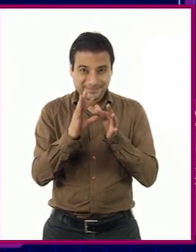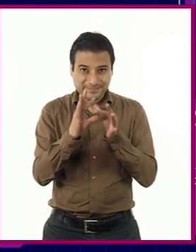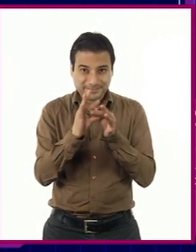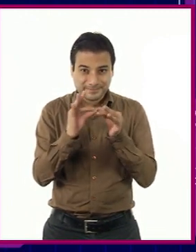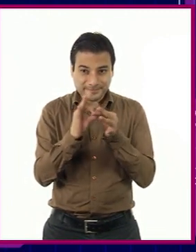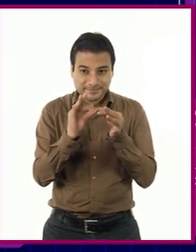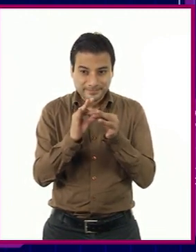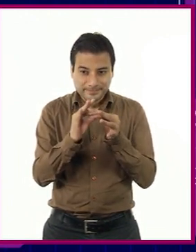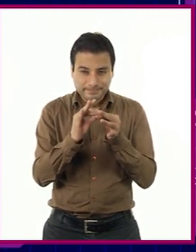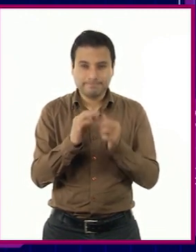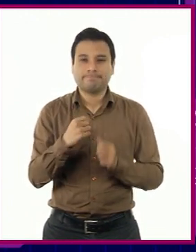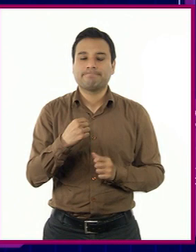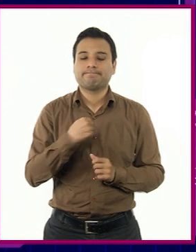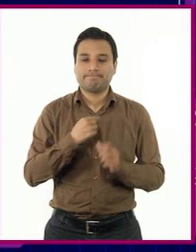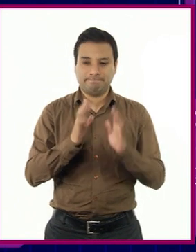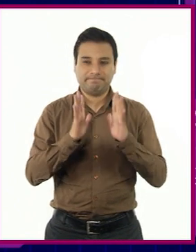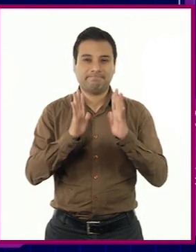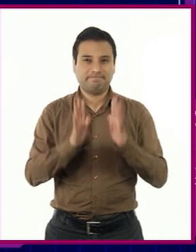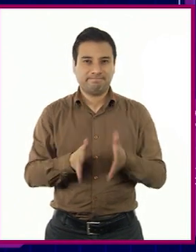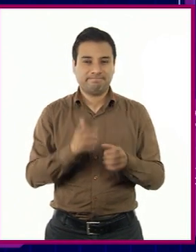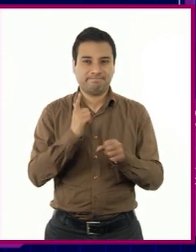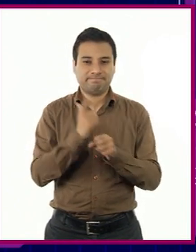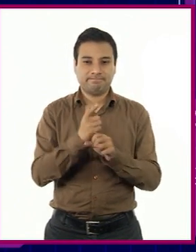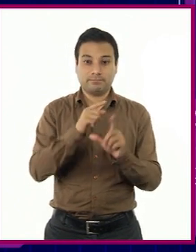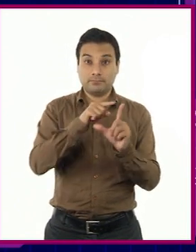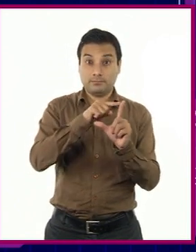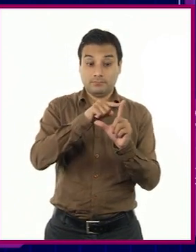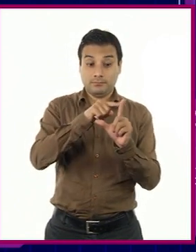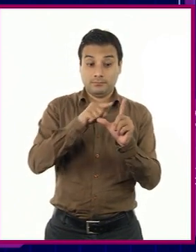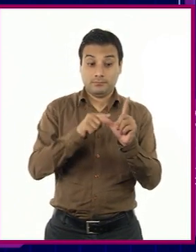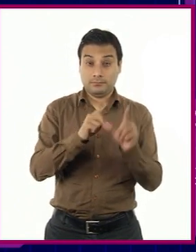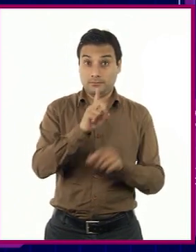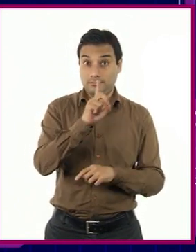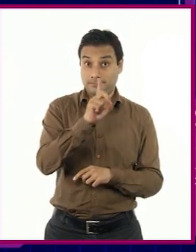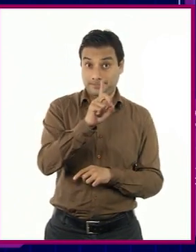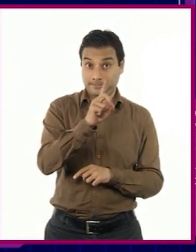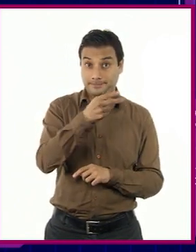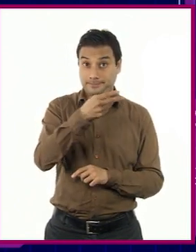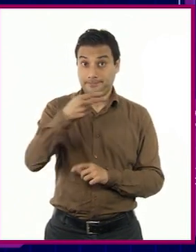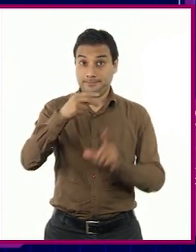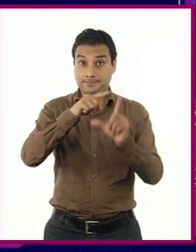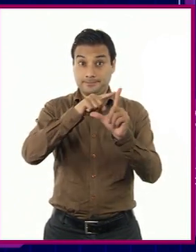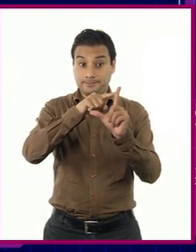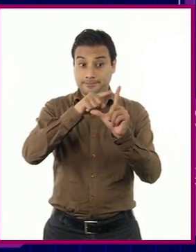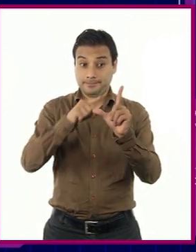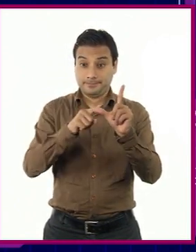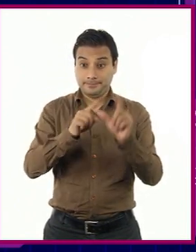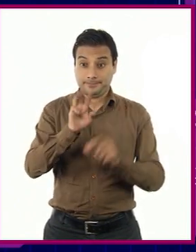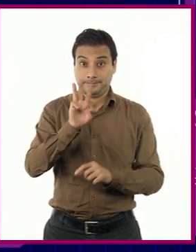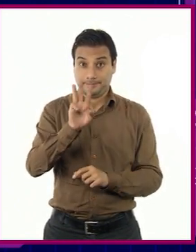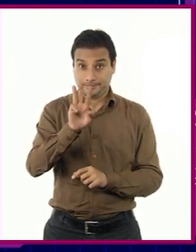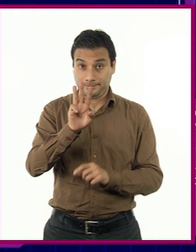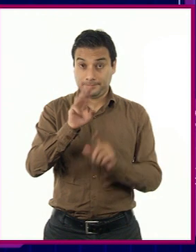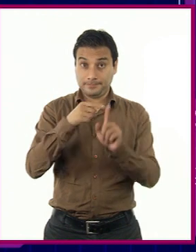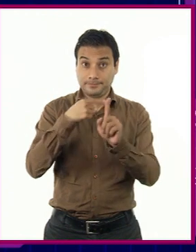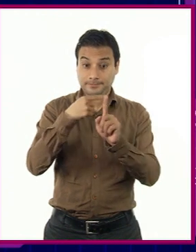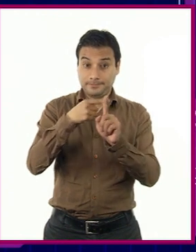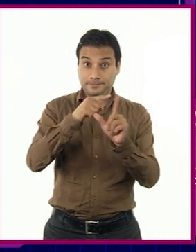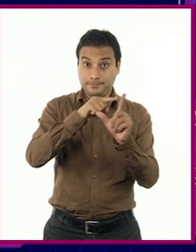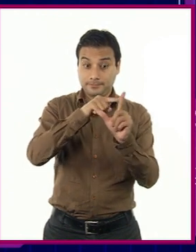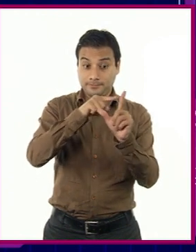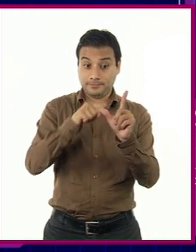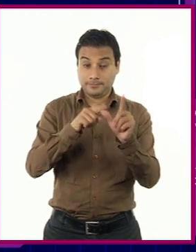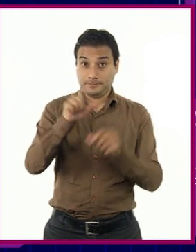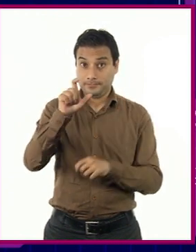podemos deducir entonces que si el ángulo D es igual al ángulo W más el ángulo X y que